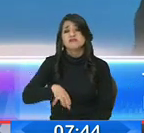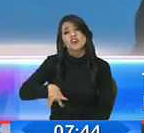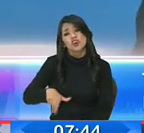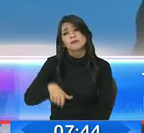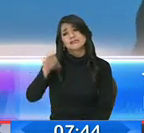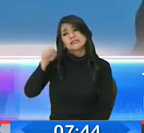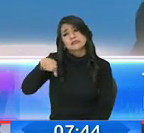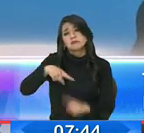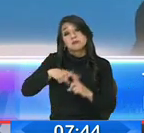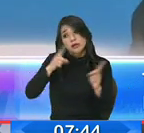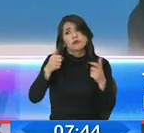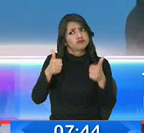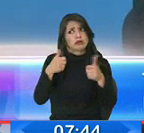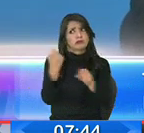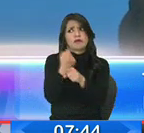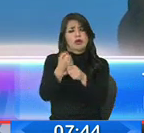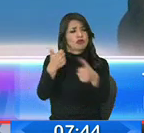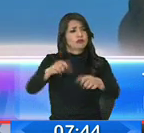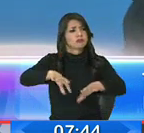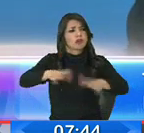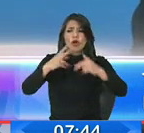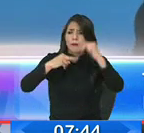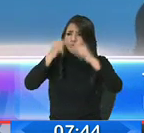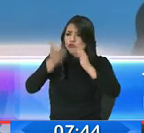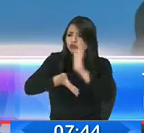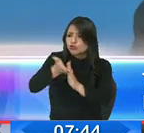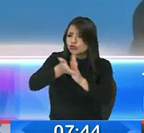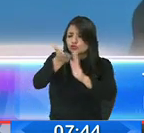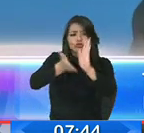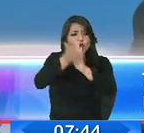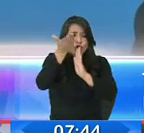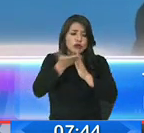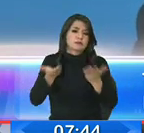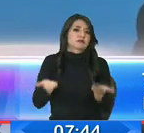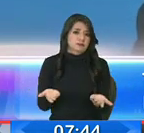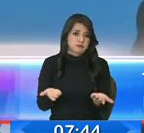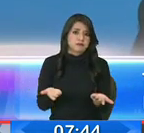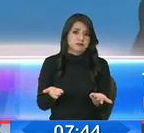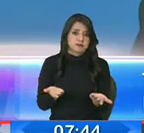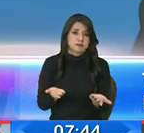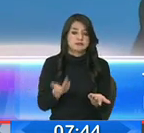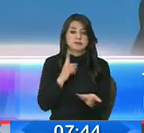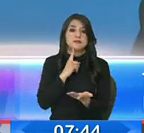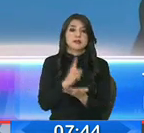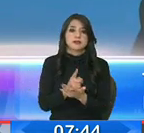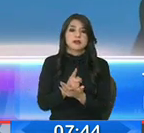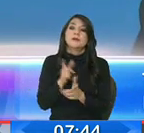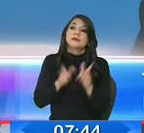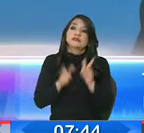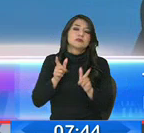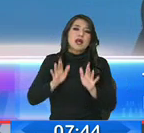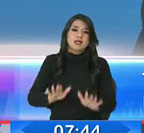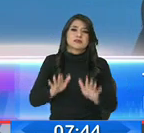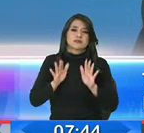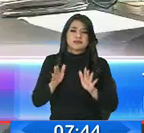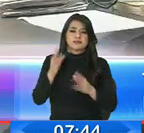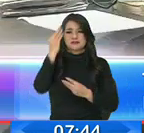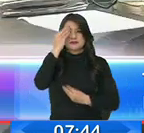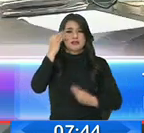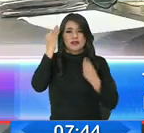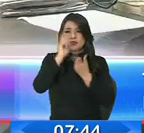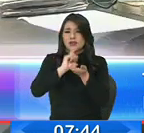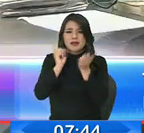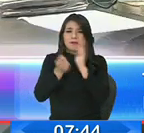obra, es mejor que robar y no hacer obra, obviamente que eso sí, pero estamos ya en mínimos morales